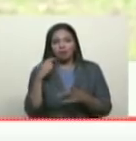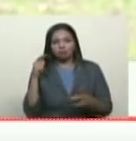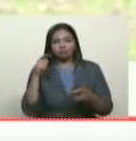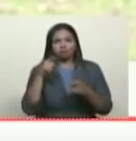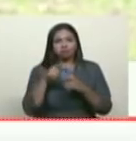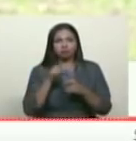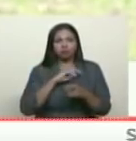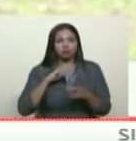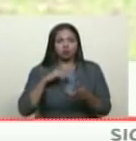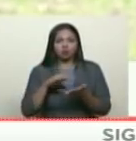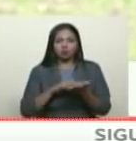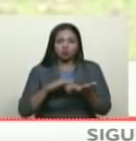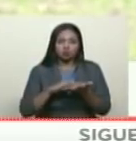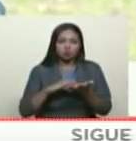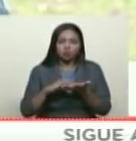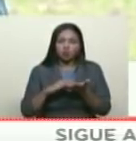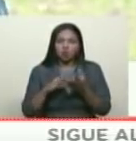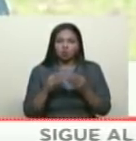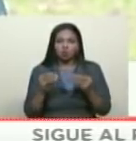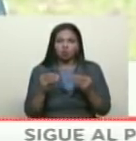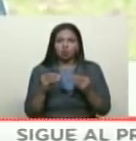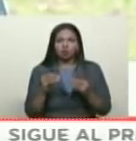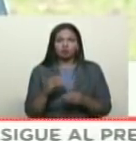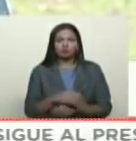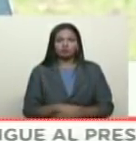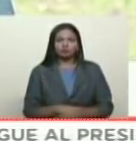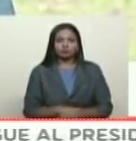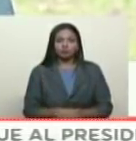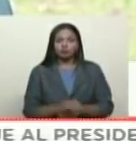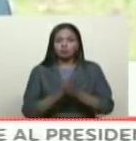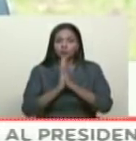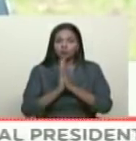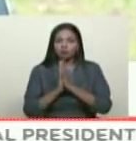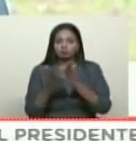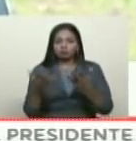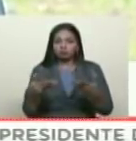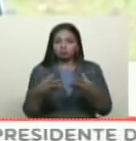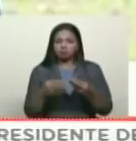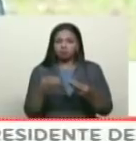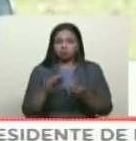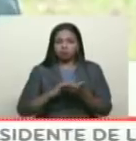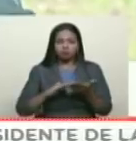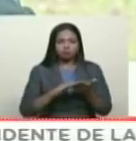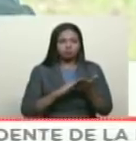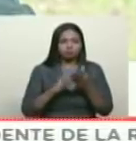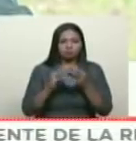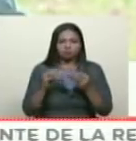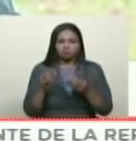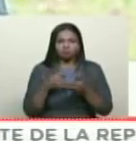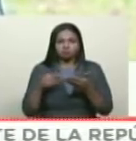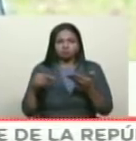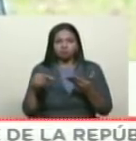resuelto, Castro Soteldo, por favor, ya hemos resuelto todos los